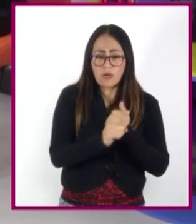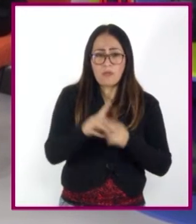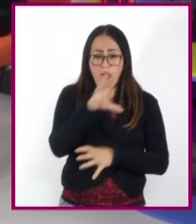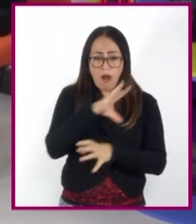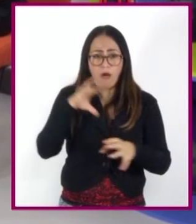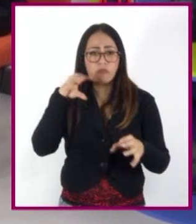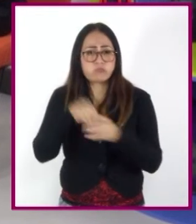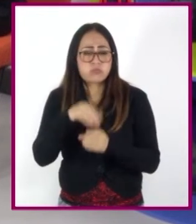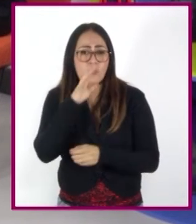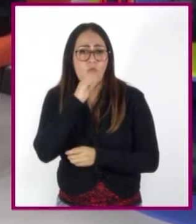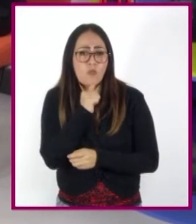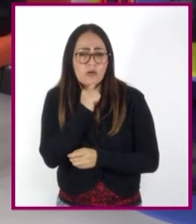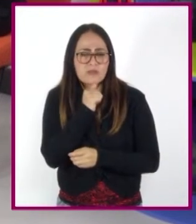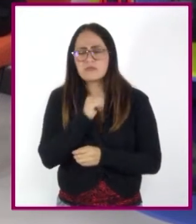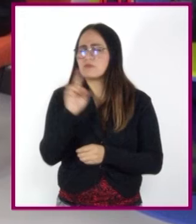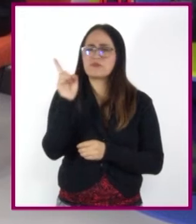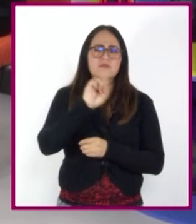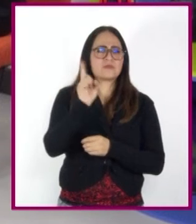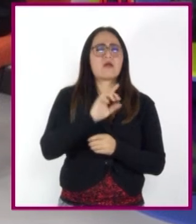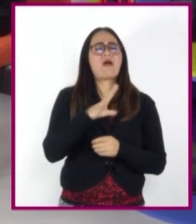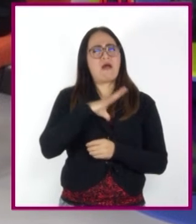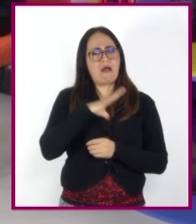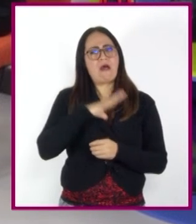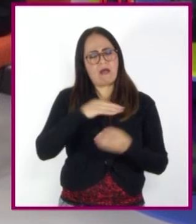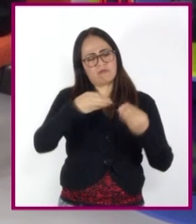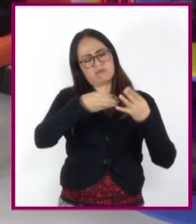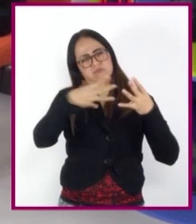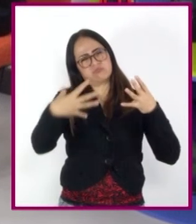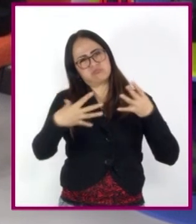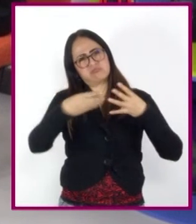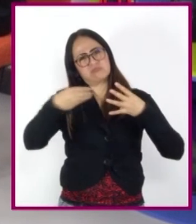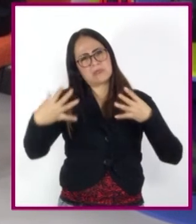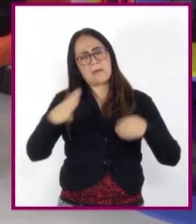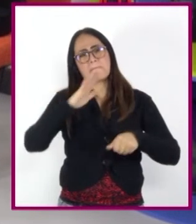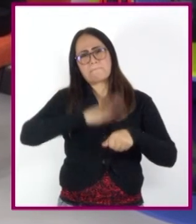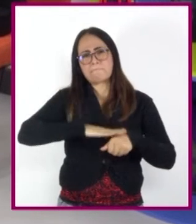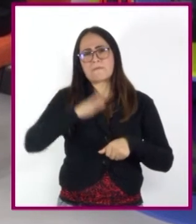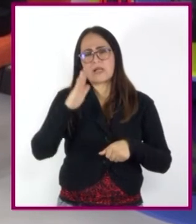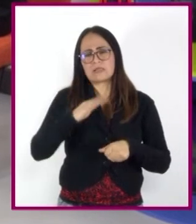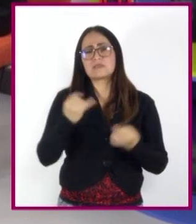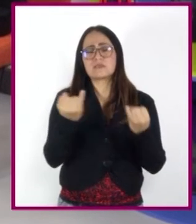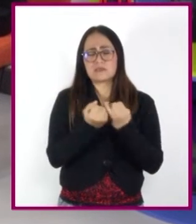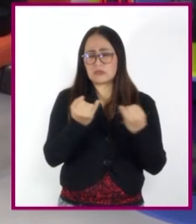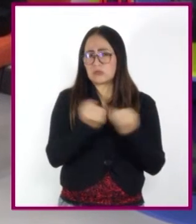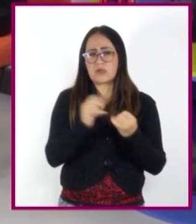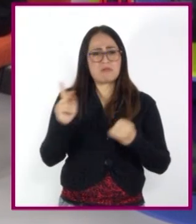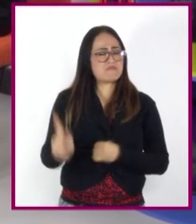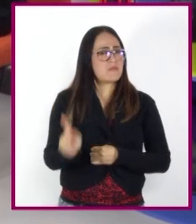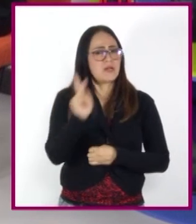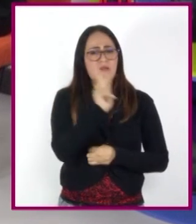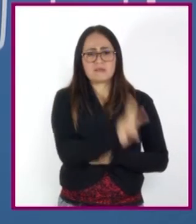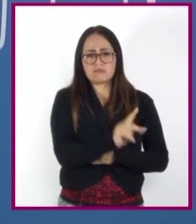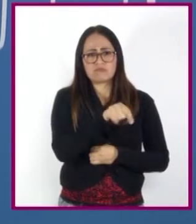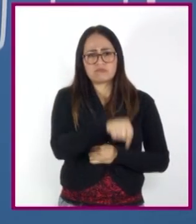social. Existen muchos otros que por diversos motivos se encuentran en situación de